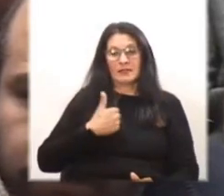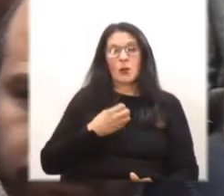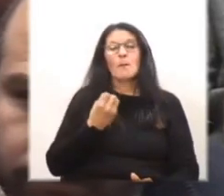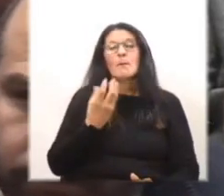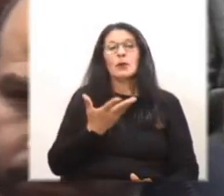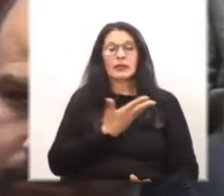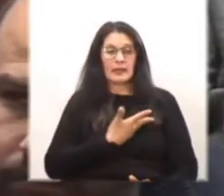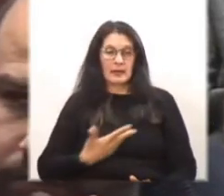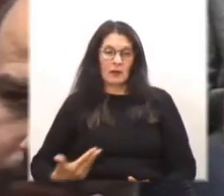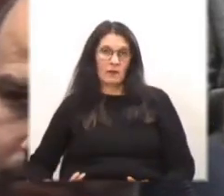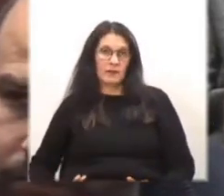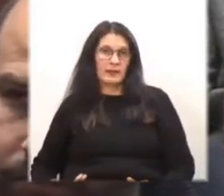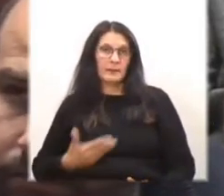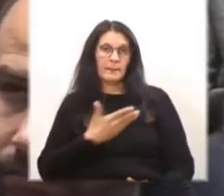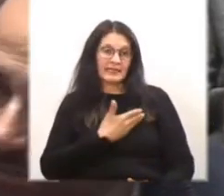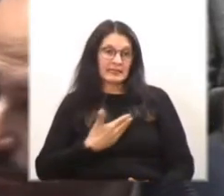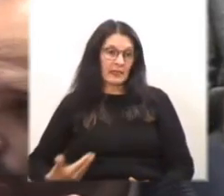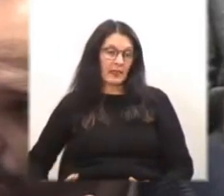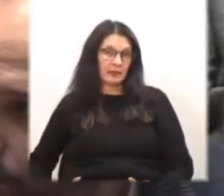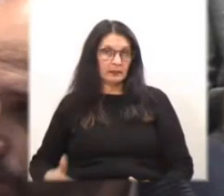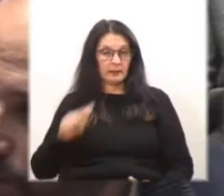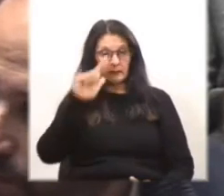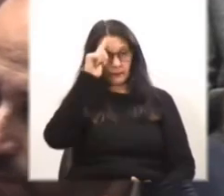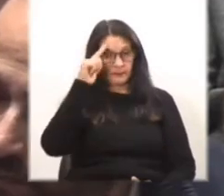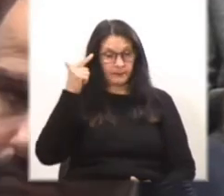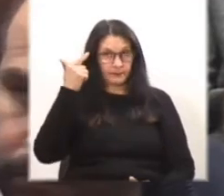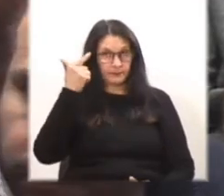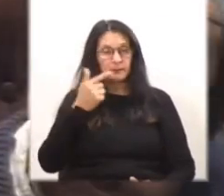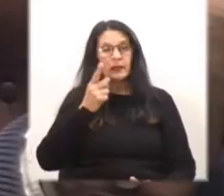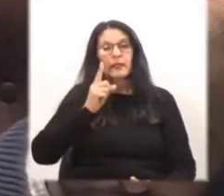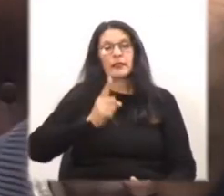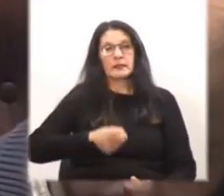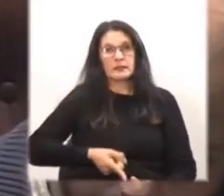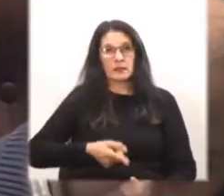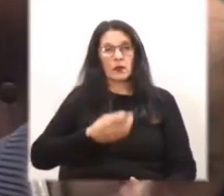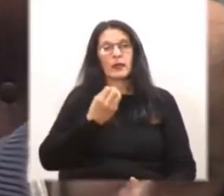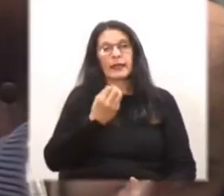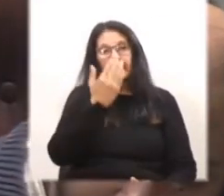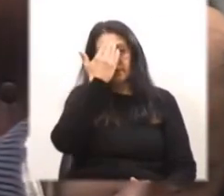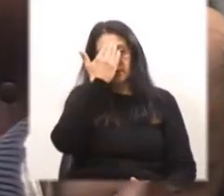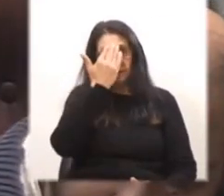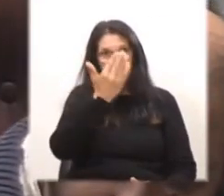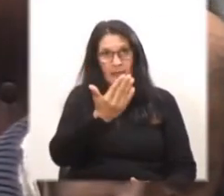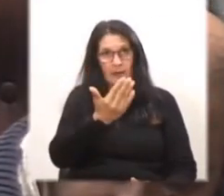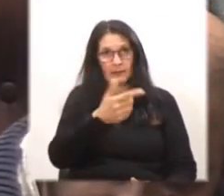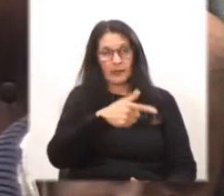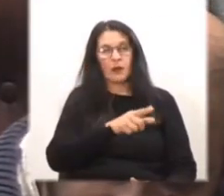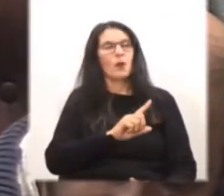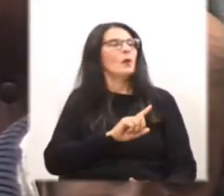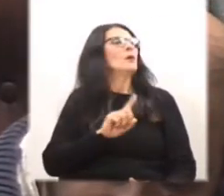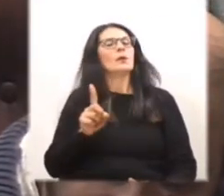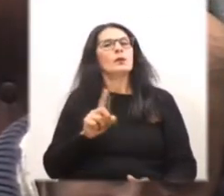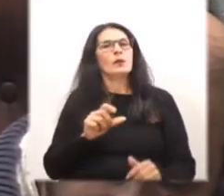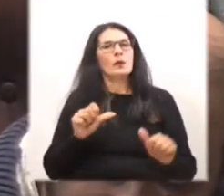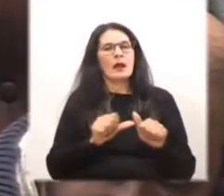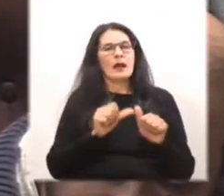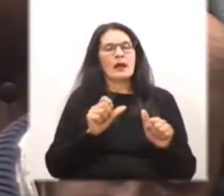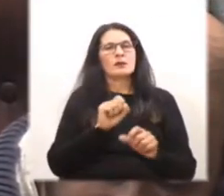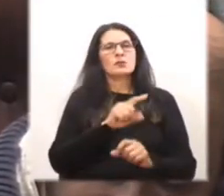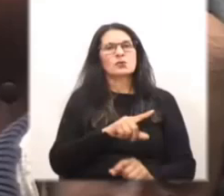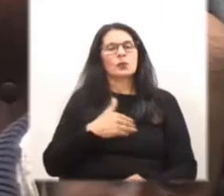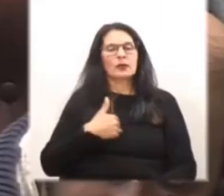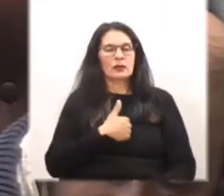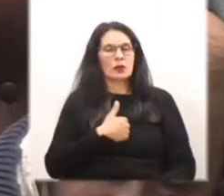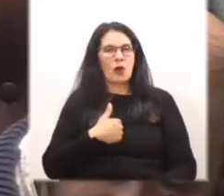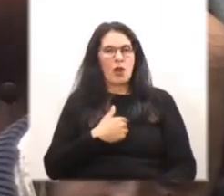particularmente el presidente de la República decidió que el Frente Amplio no ejerciera su rol de